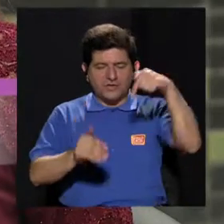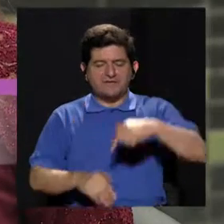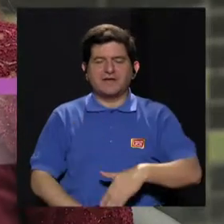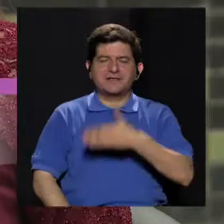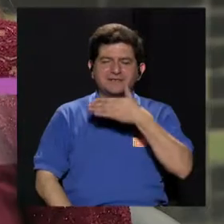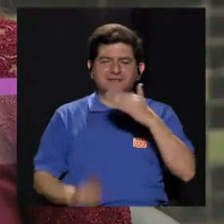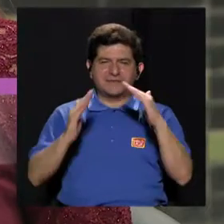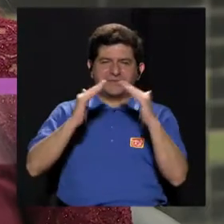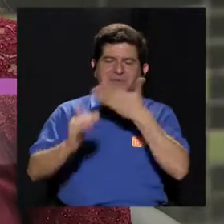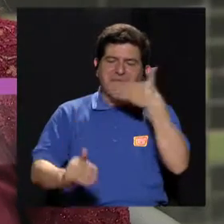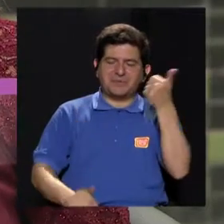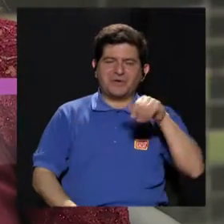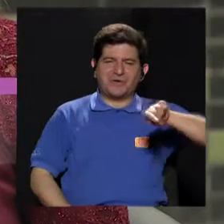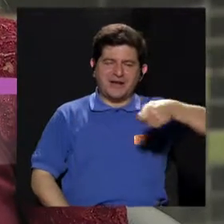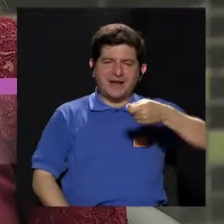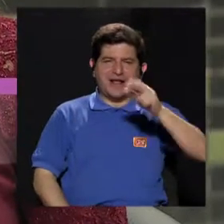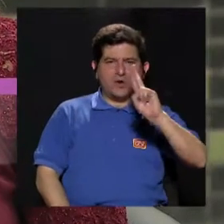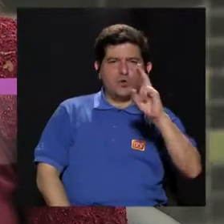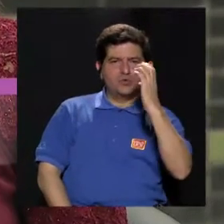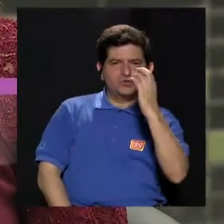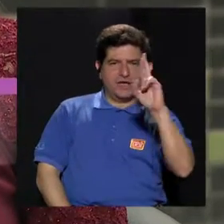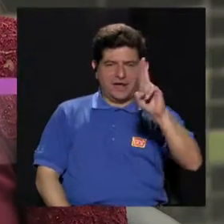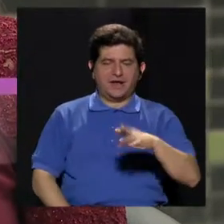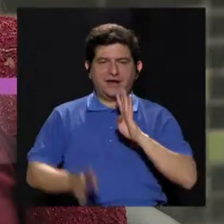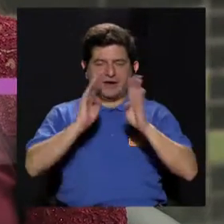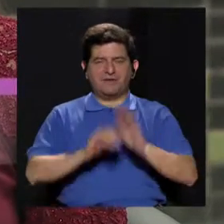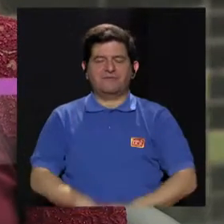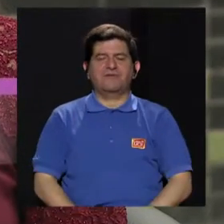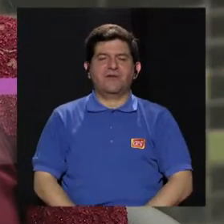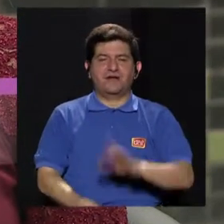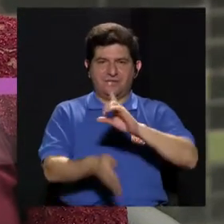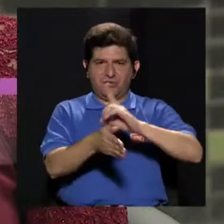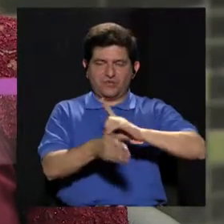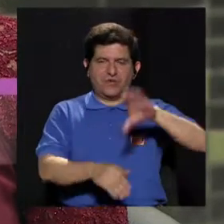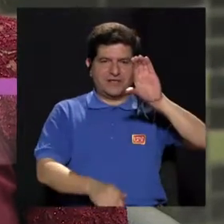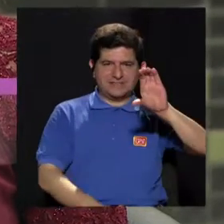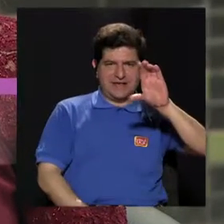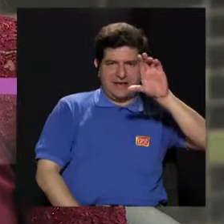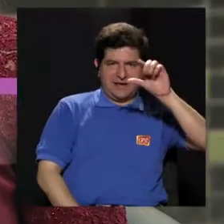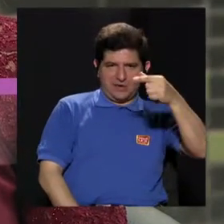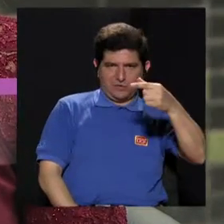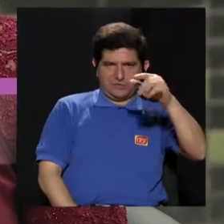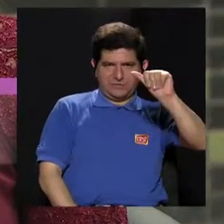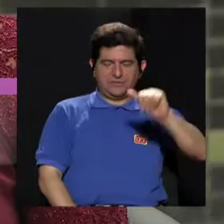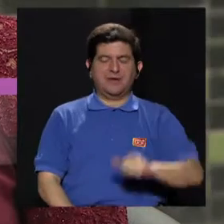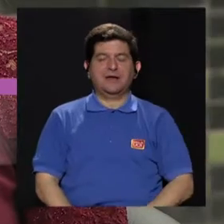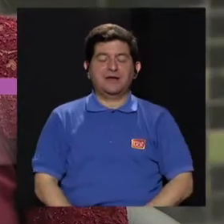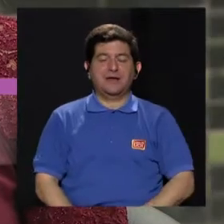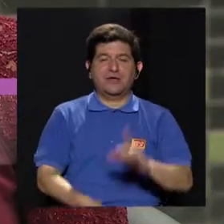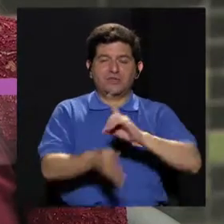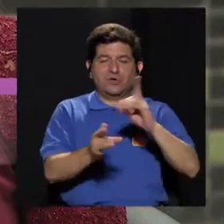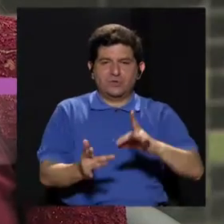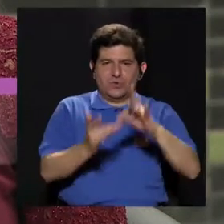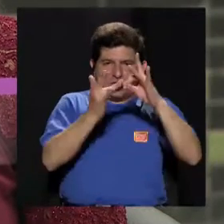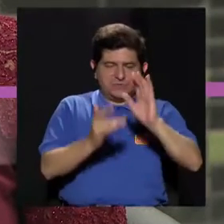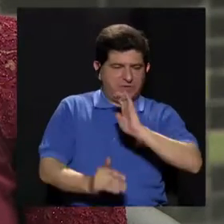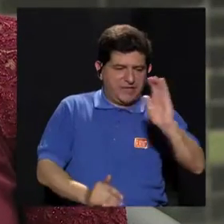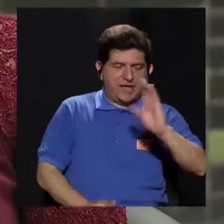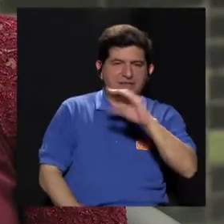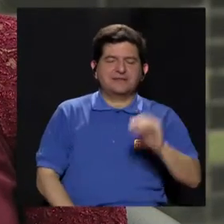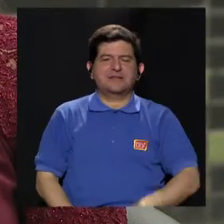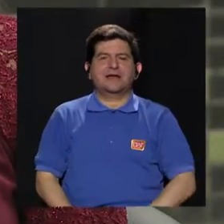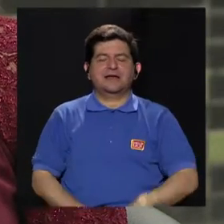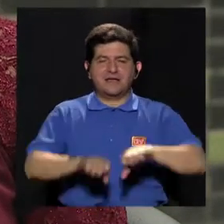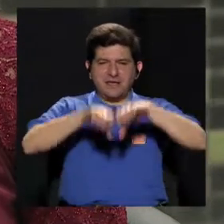Estamos de vuelta, somos Vivir Mejor aquí por su canal UCR. Estamos conversando con la doctora Celina Guzmán Acevedo. Ella es médico pediatra, especialista